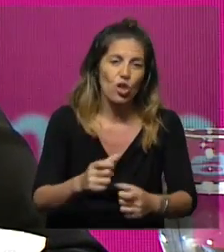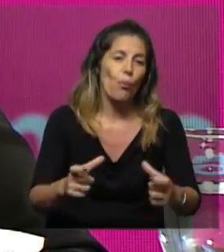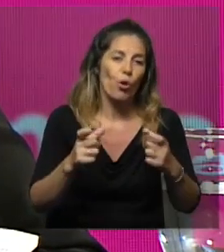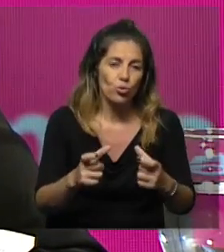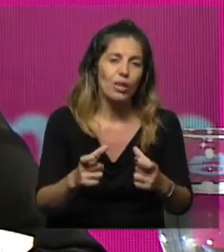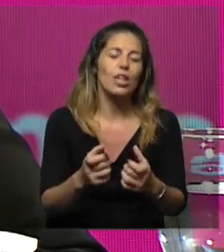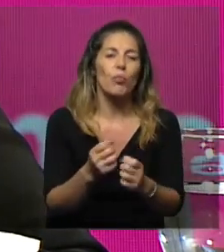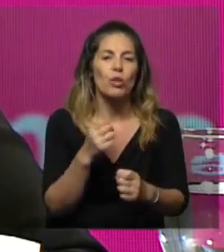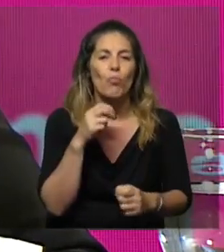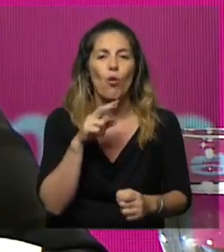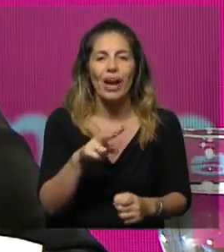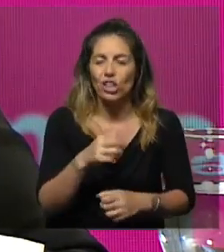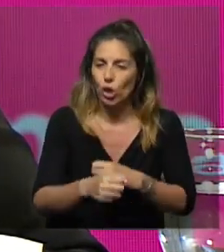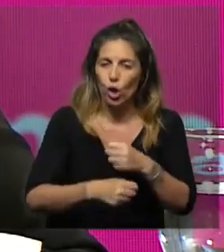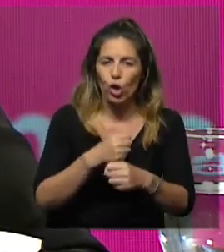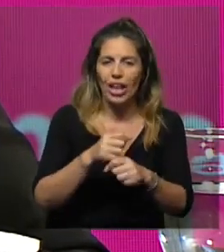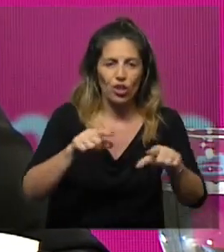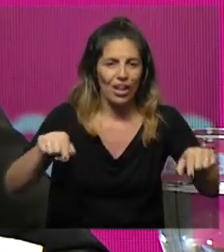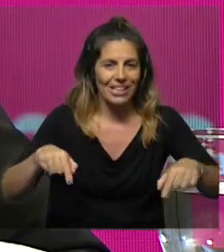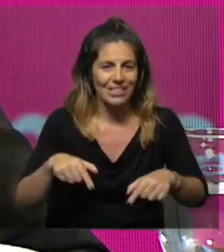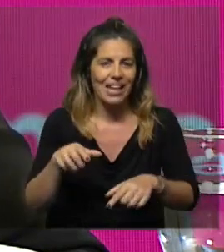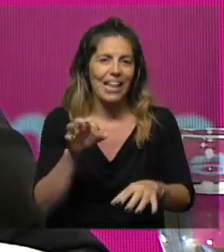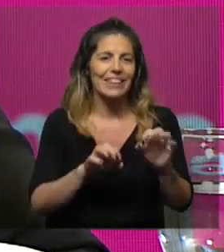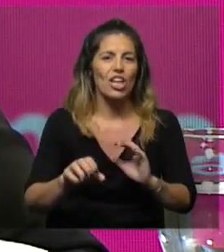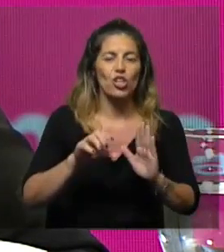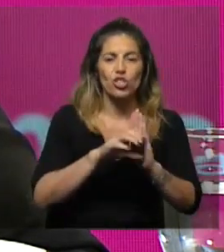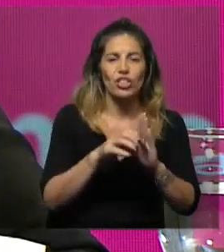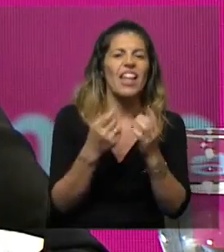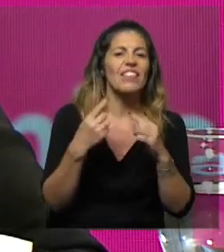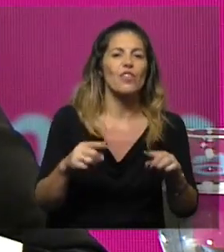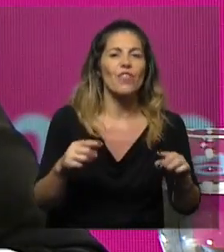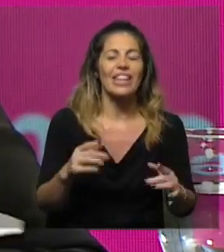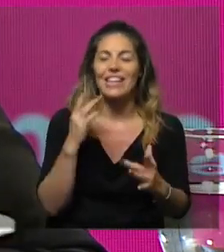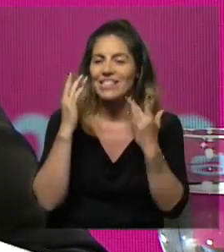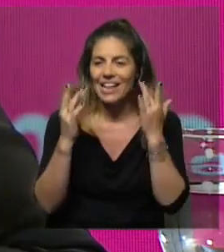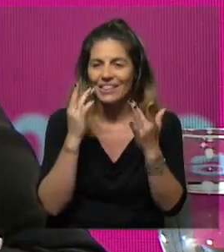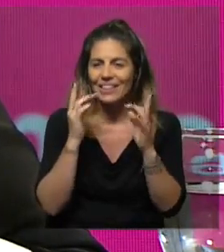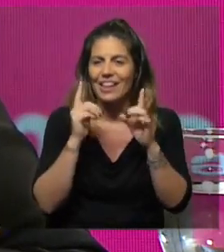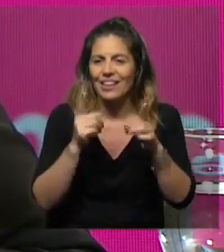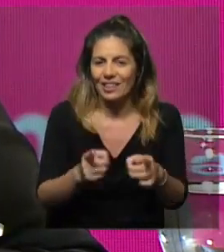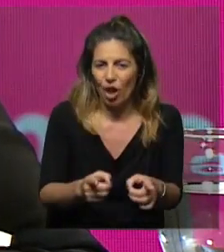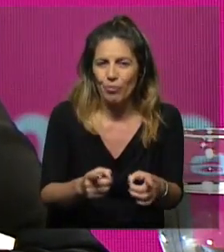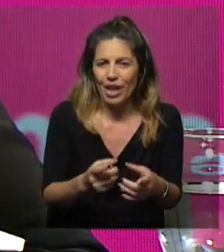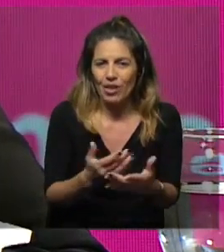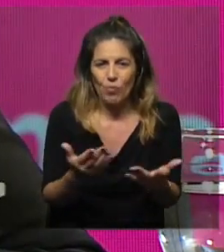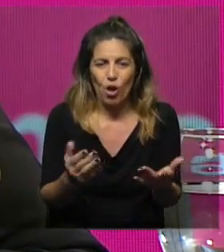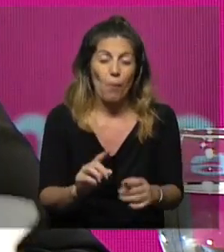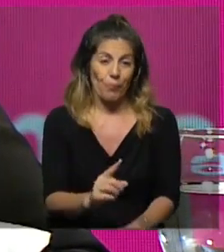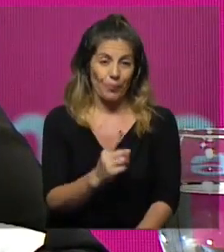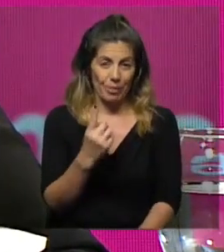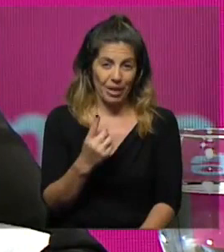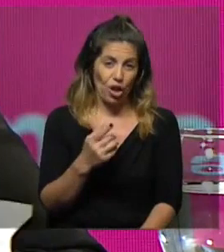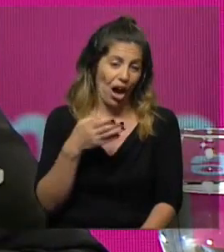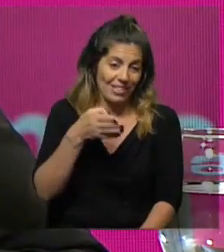ver en durante todo el año en la sala del Solís diferentes artistas este que también Quedaron como como muy O sea primero que